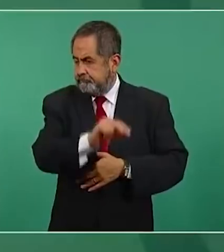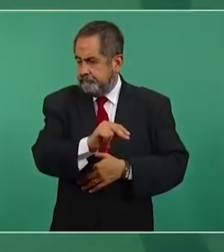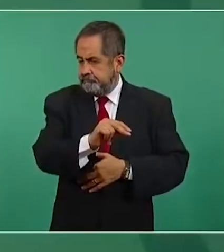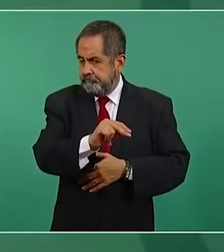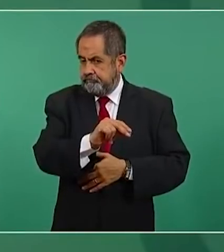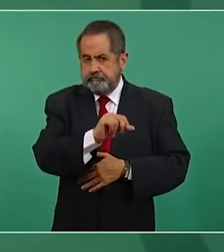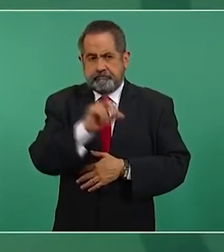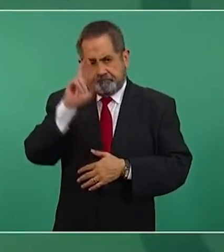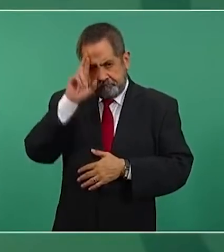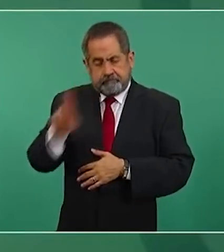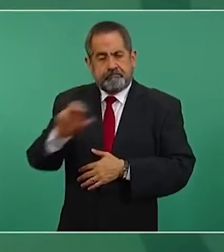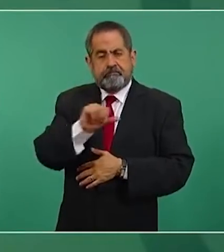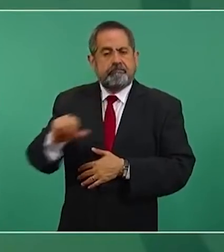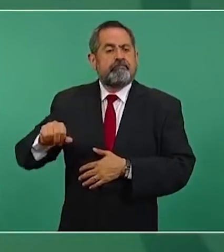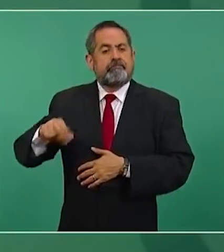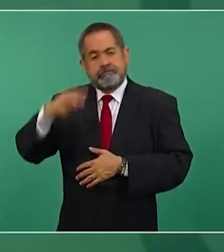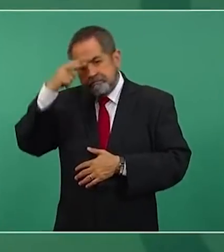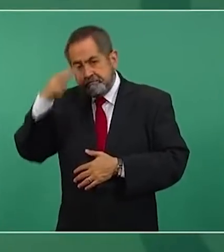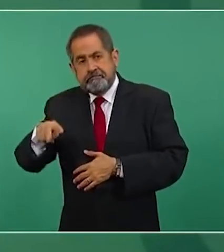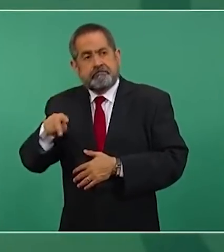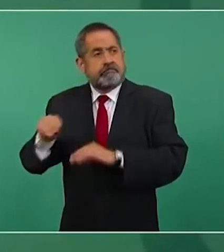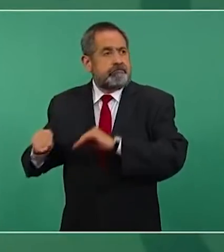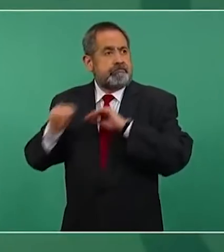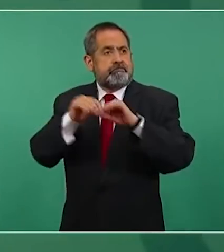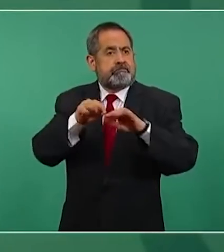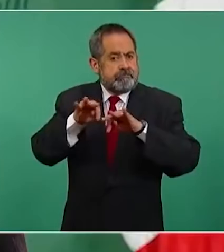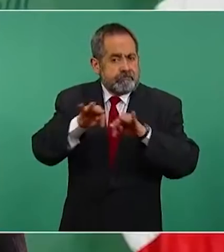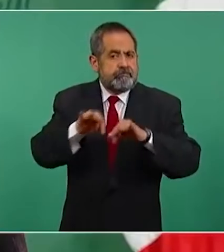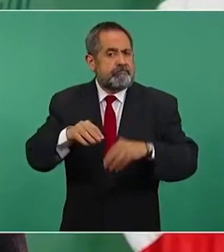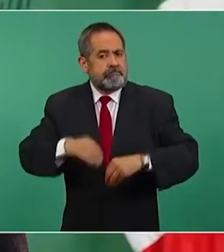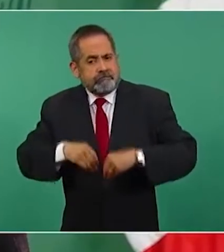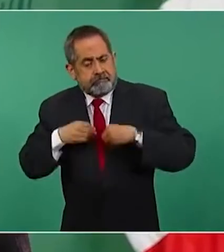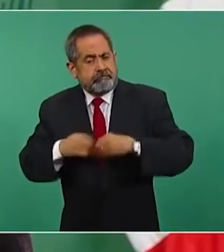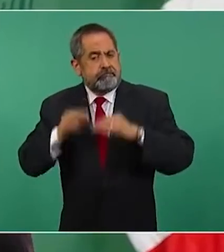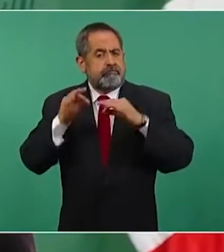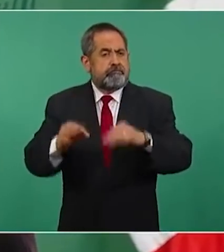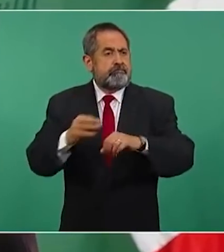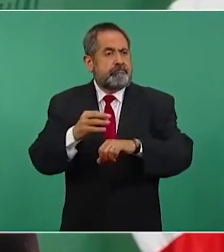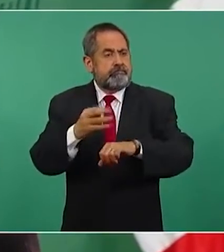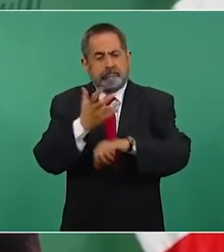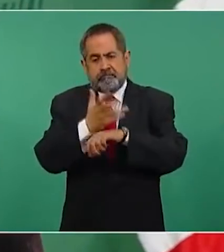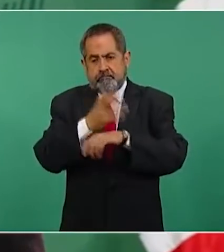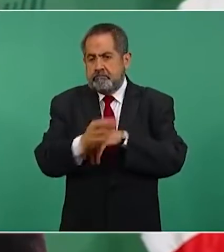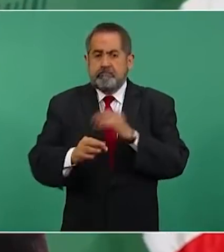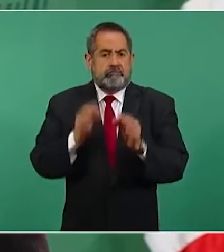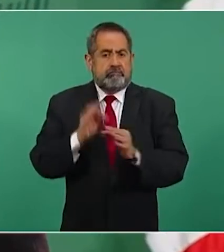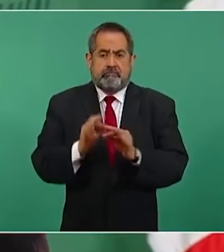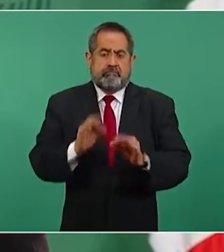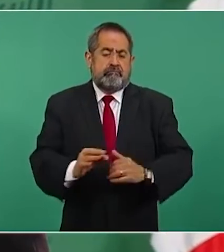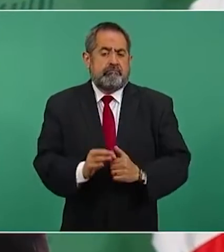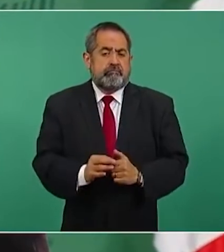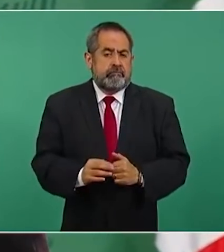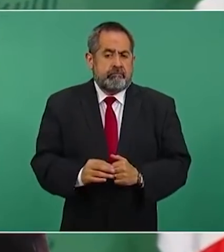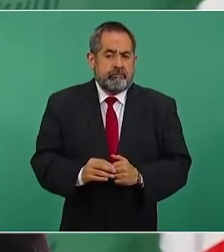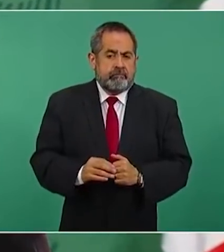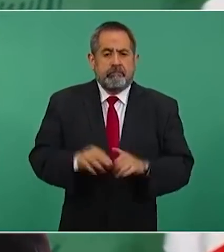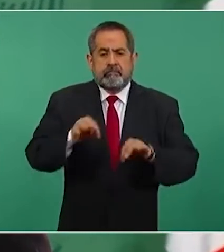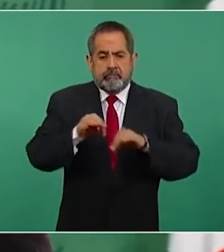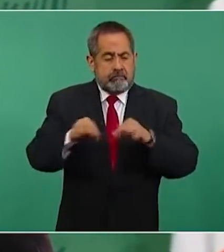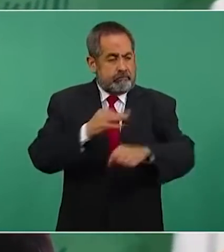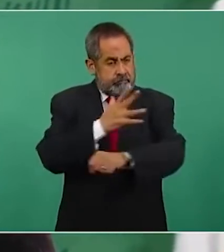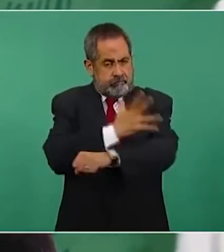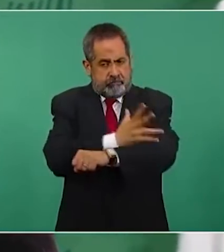que trabajan que viven en eeuu que trabajan